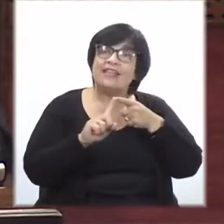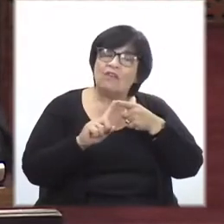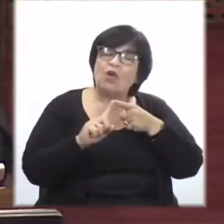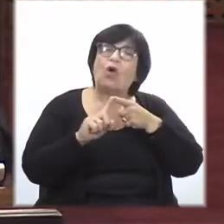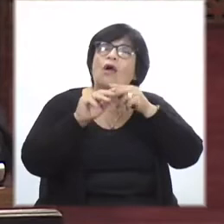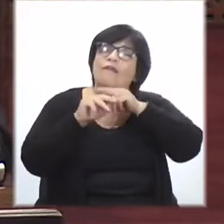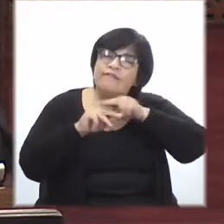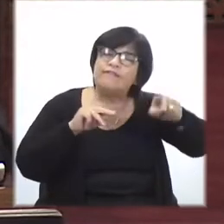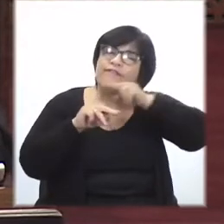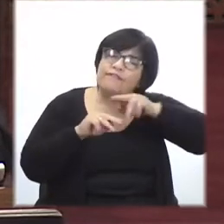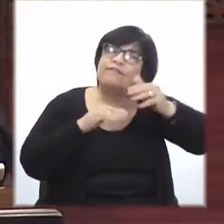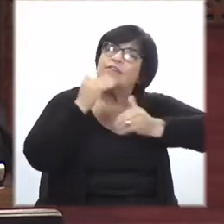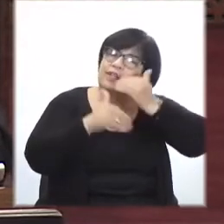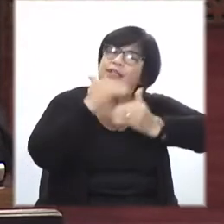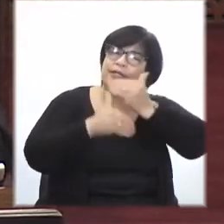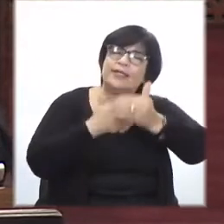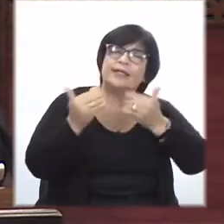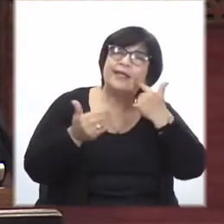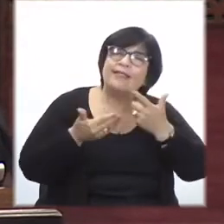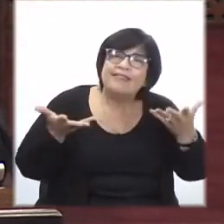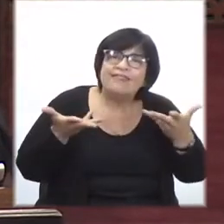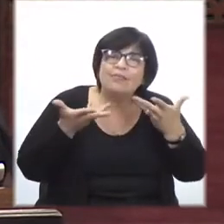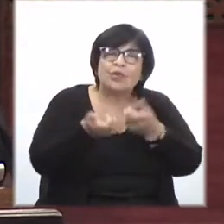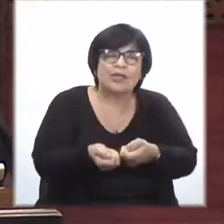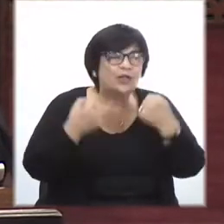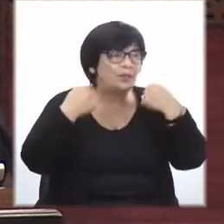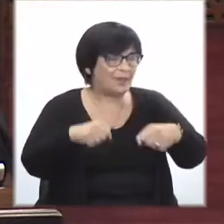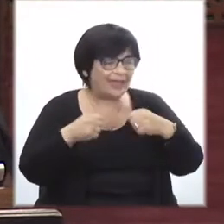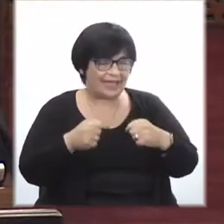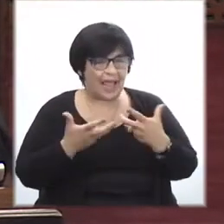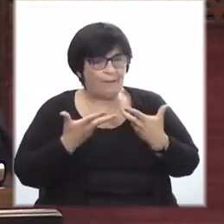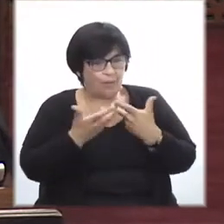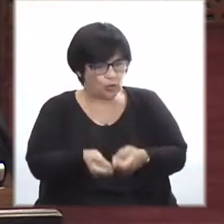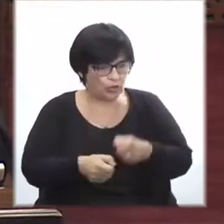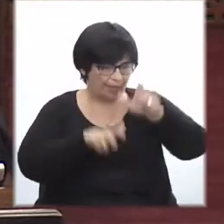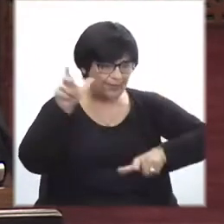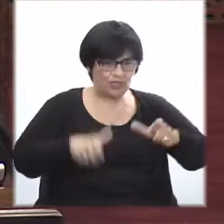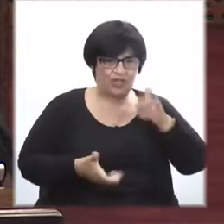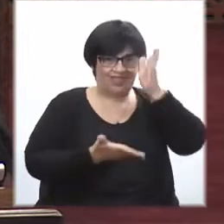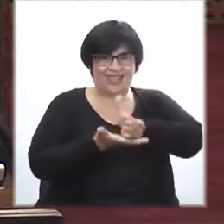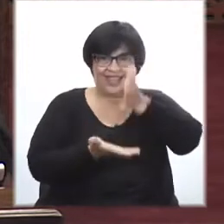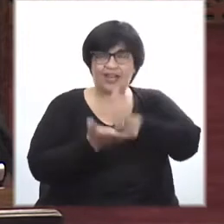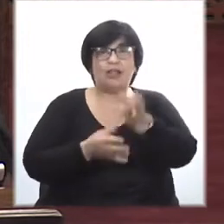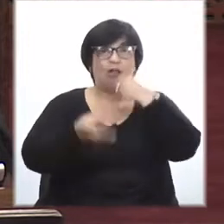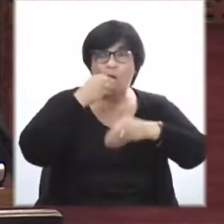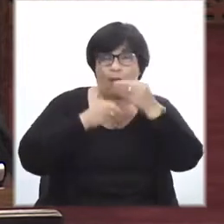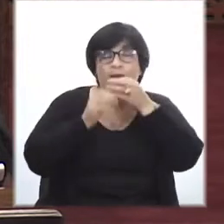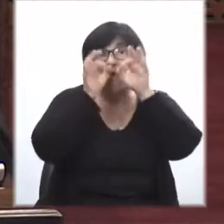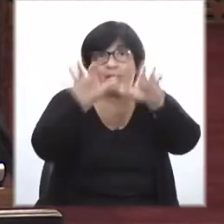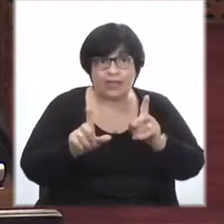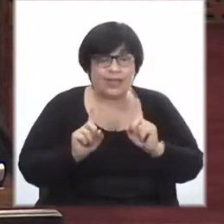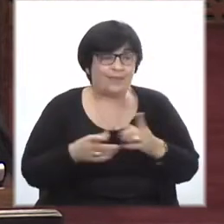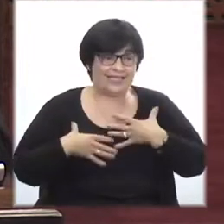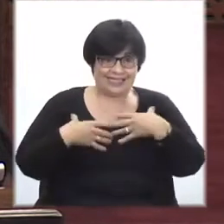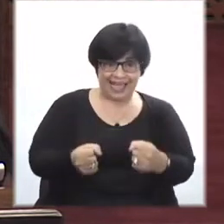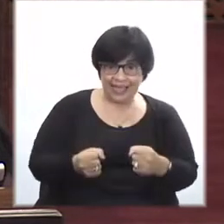sostenibles, fomentando la formulación de políticas y prácticas que sirvan a los derechos de los pueblos, a la alimentación y a la producción inocua, sana